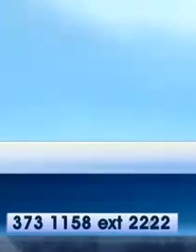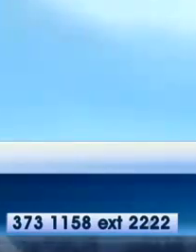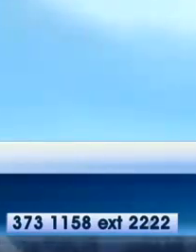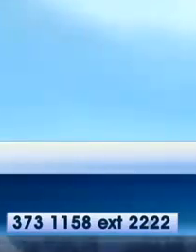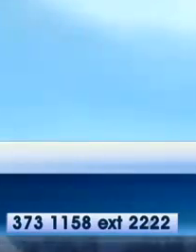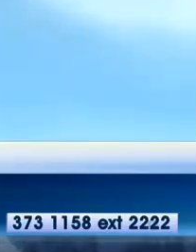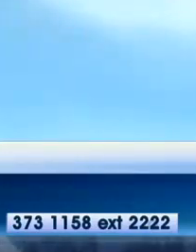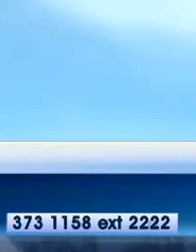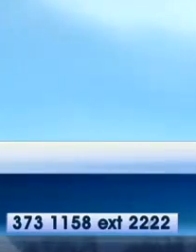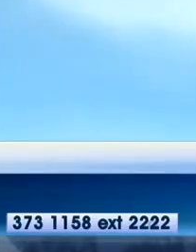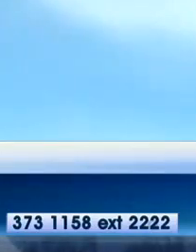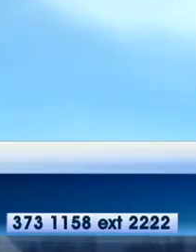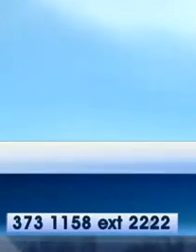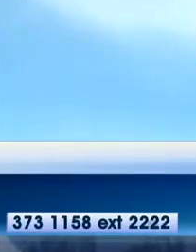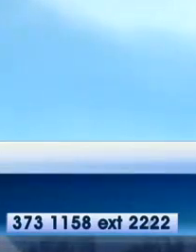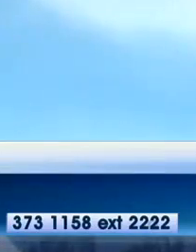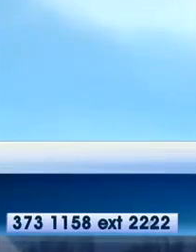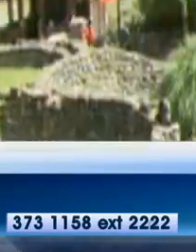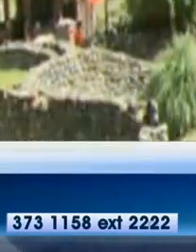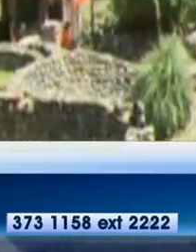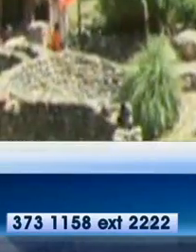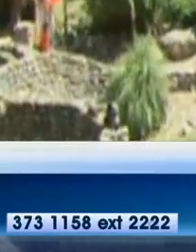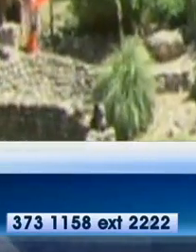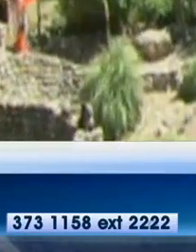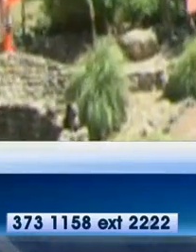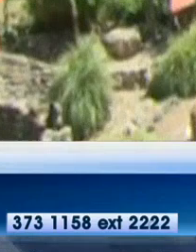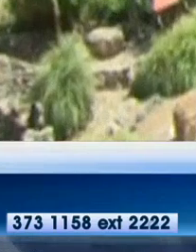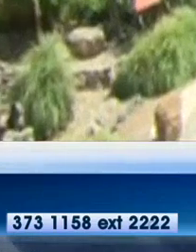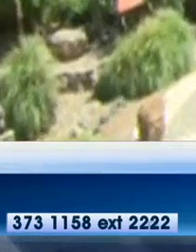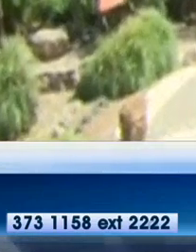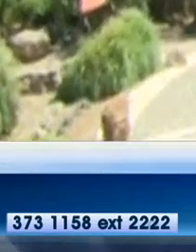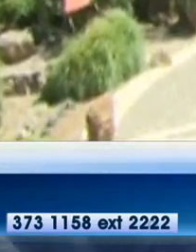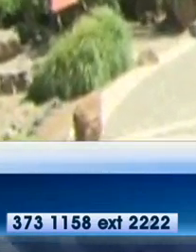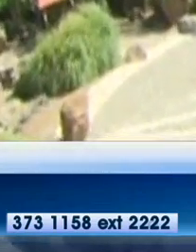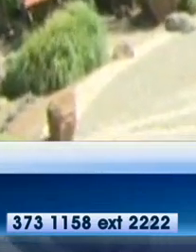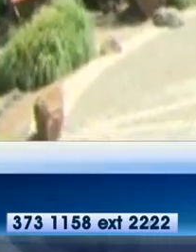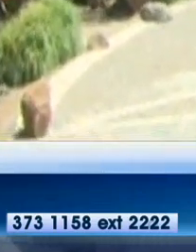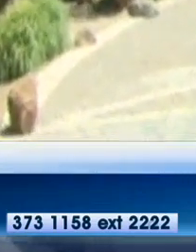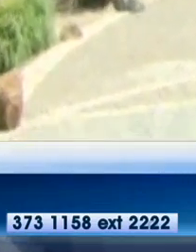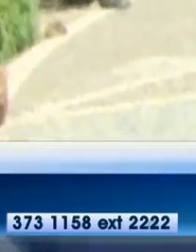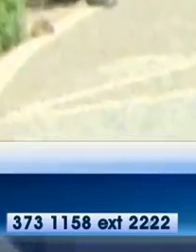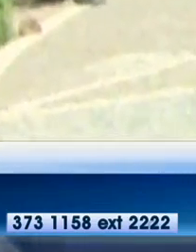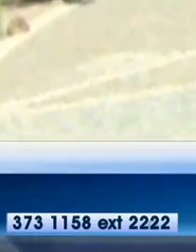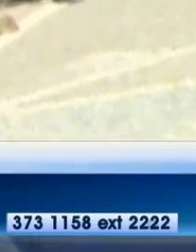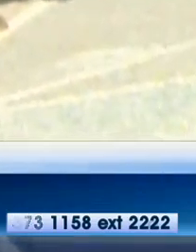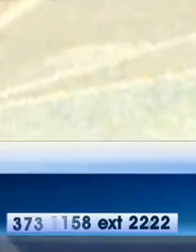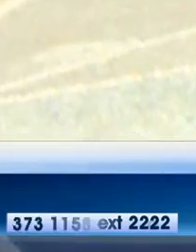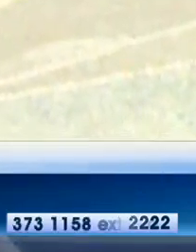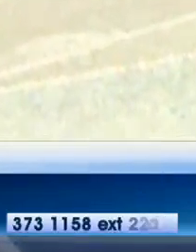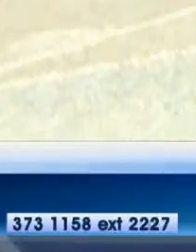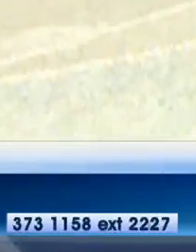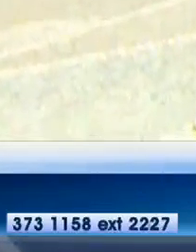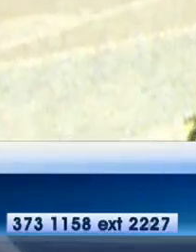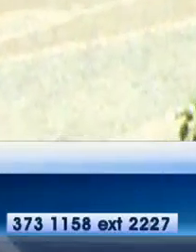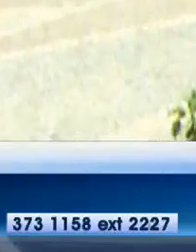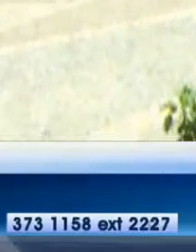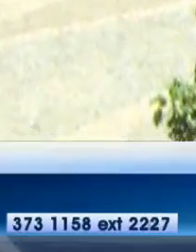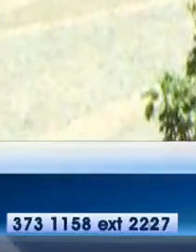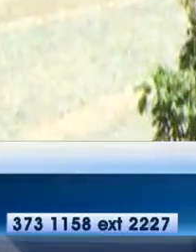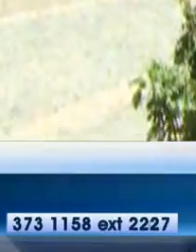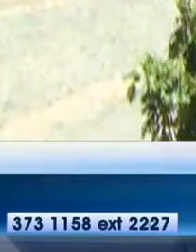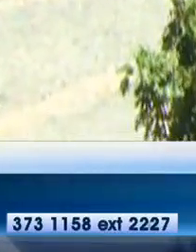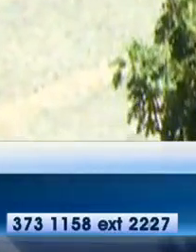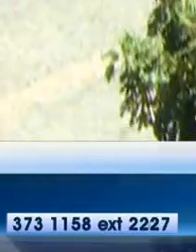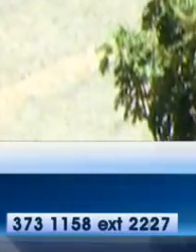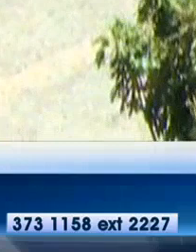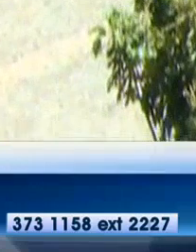encuentra sobre la verdadera línea ecuatorial. Es una plataforma con hileras de piedra las cuales marcan sea salidas o